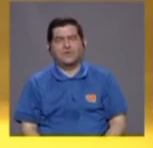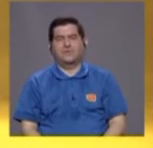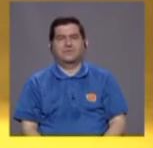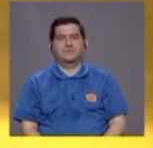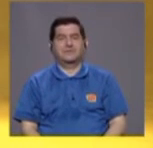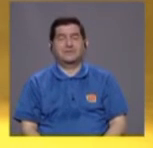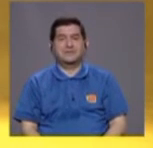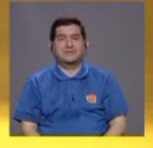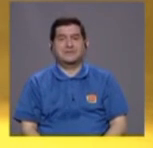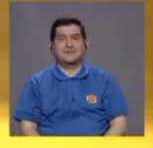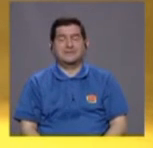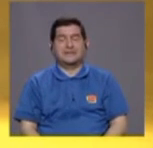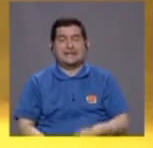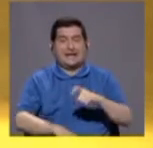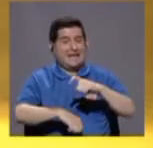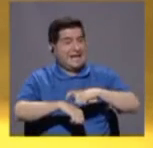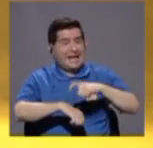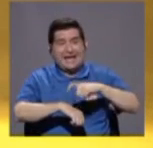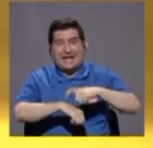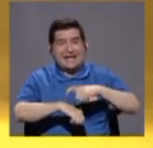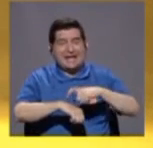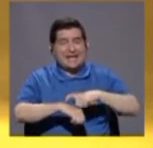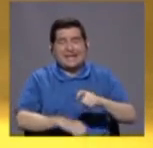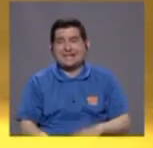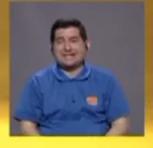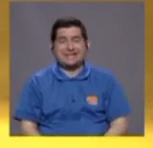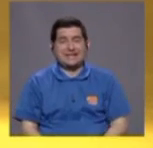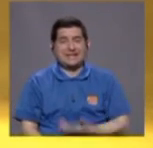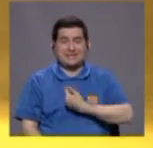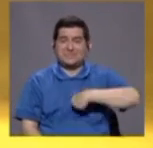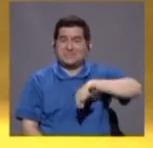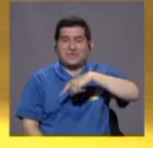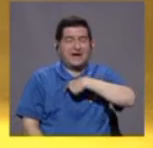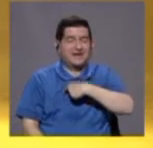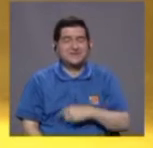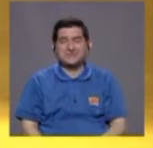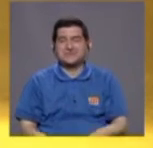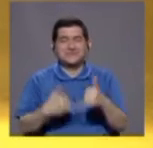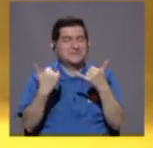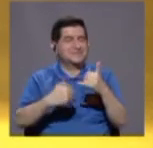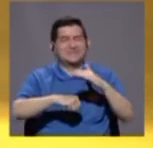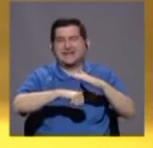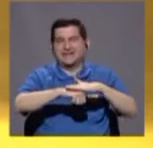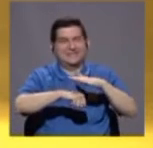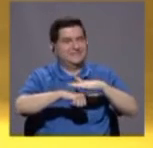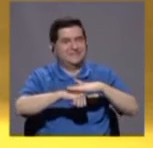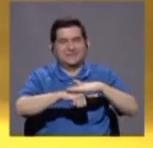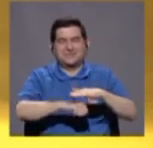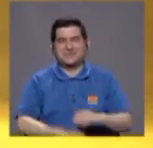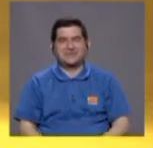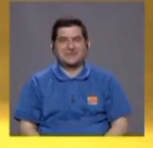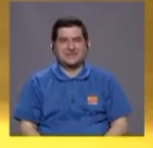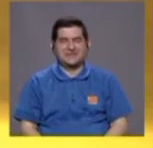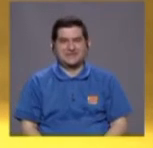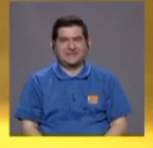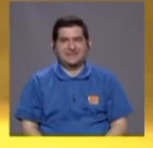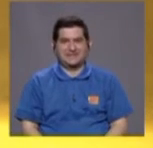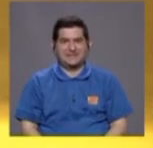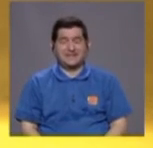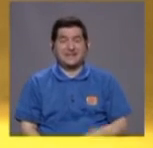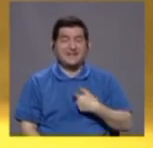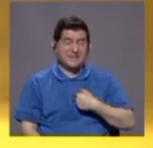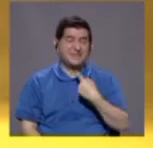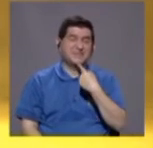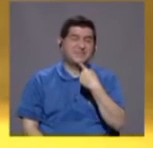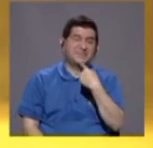el tiempo que es un canalla nos hizo la canallada de ponerme a mí a